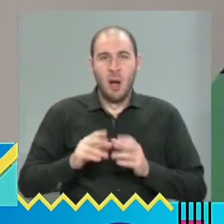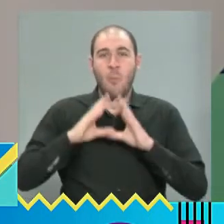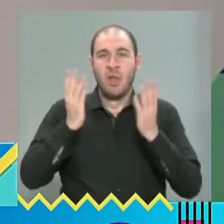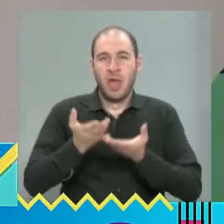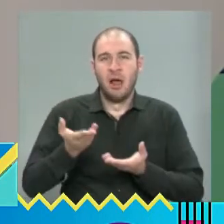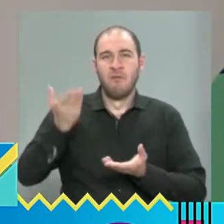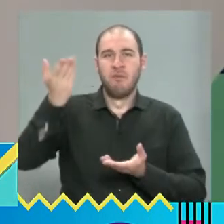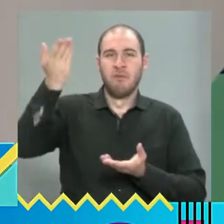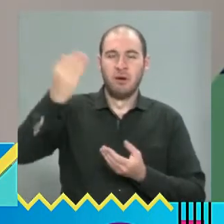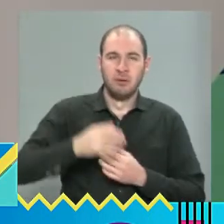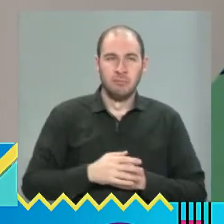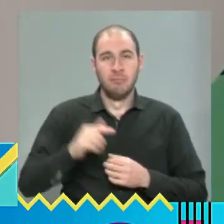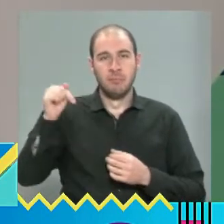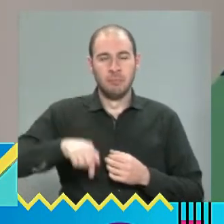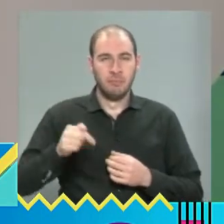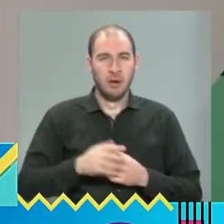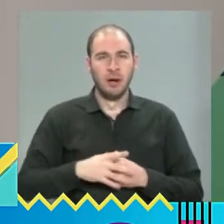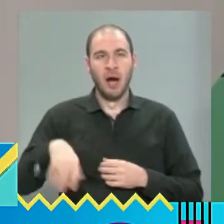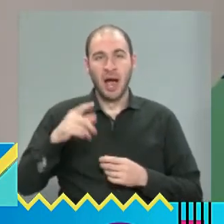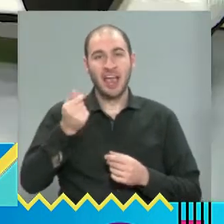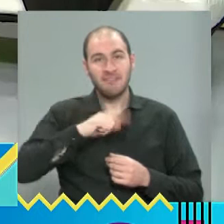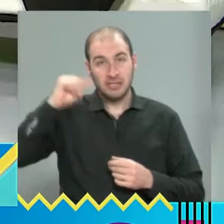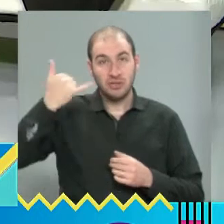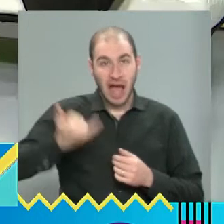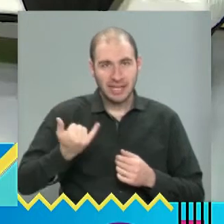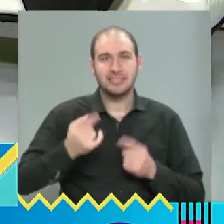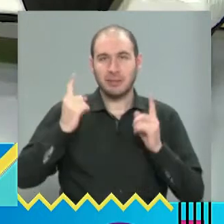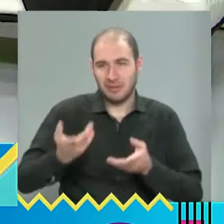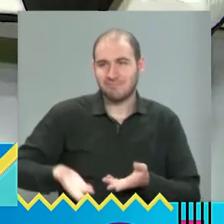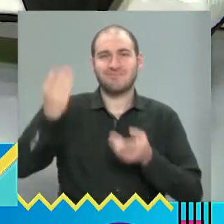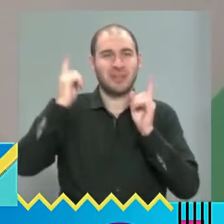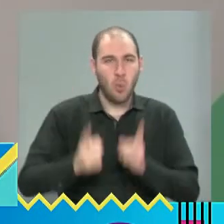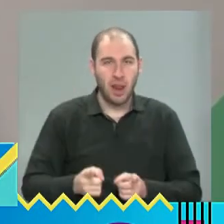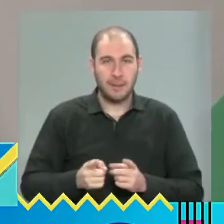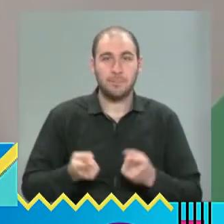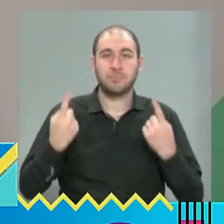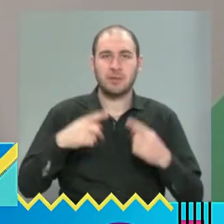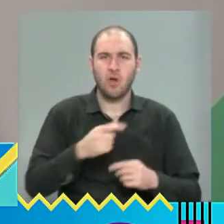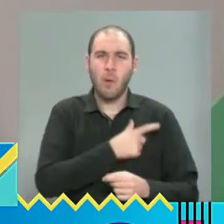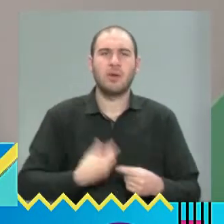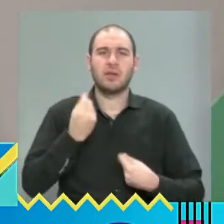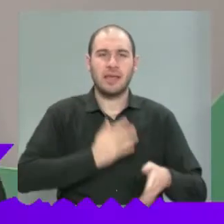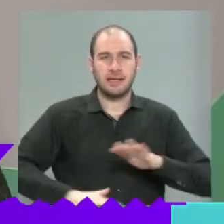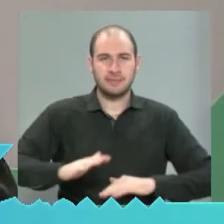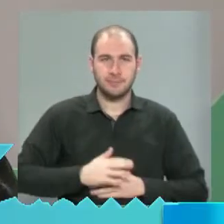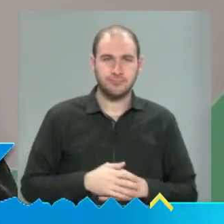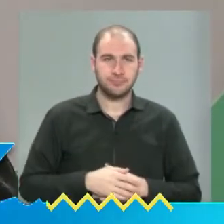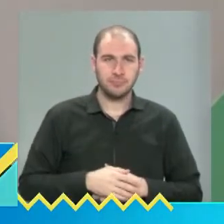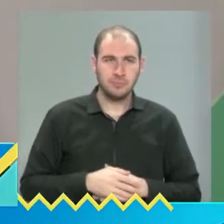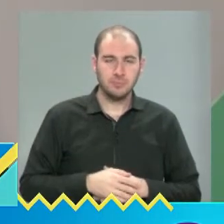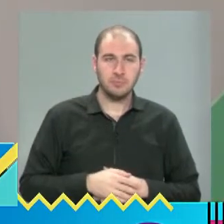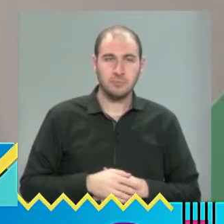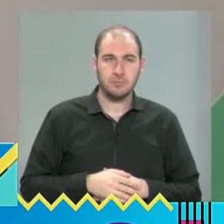siga subiendo. Y acá, como sigue habiendo inflación, también va a seguir subiendo. Lo que va a hacer el gobierno es tratar de que